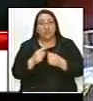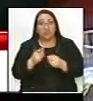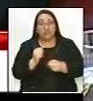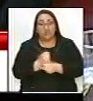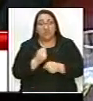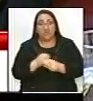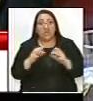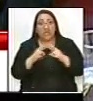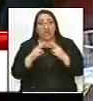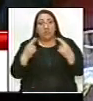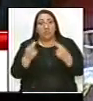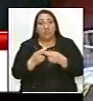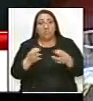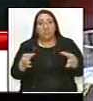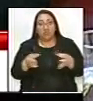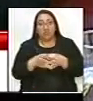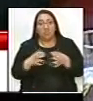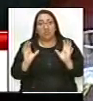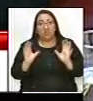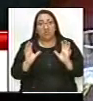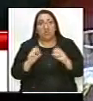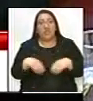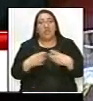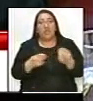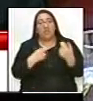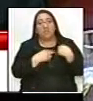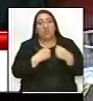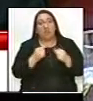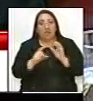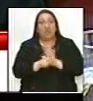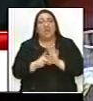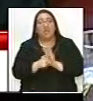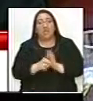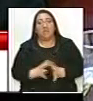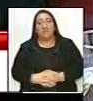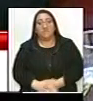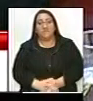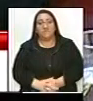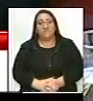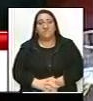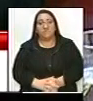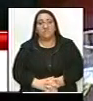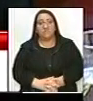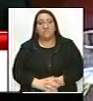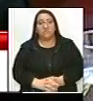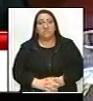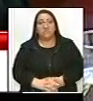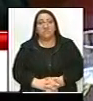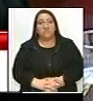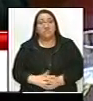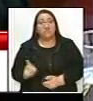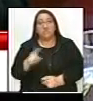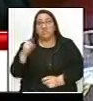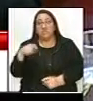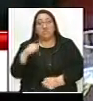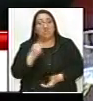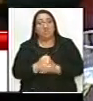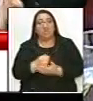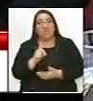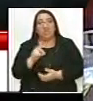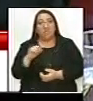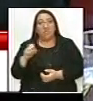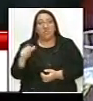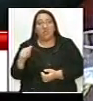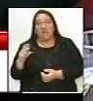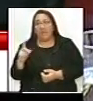se reúne el Parlamento en su conjunto y delega la facultad de legislar. No necesita, digamos, primero ser aprobada en diputados, luego en